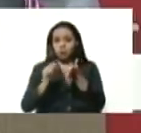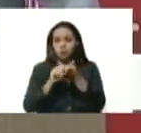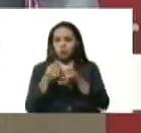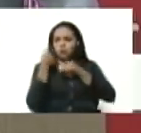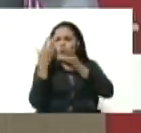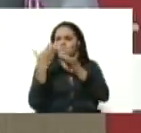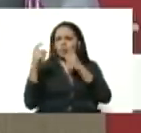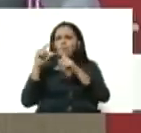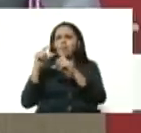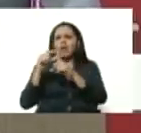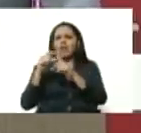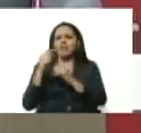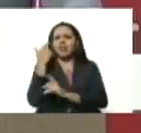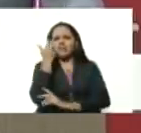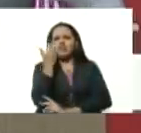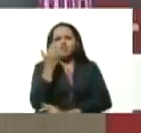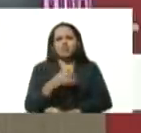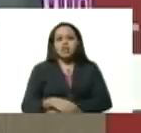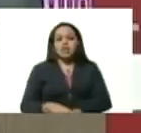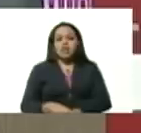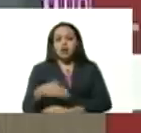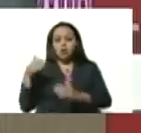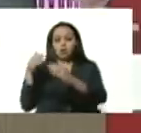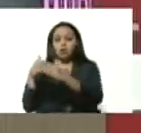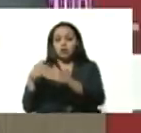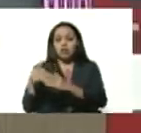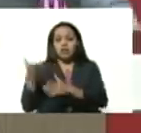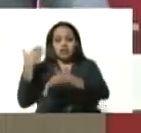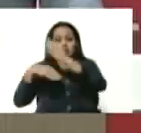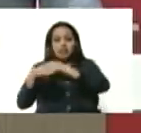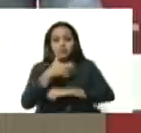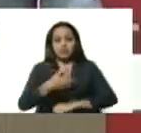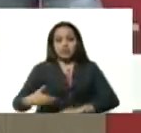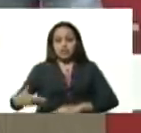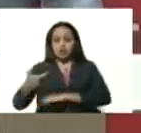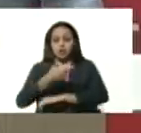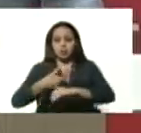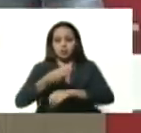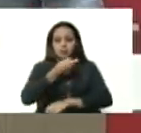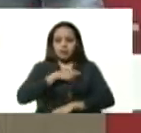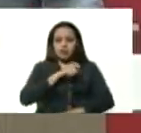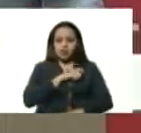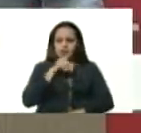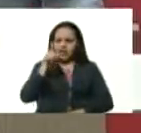contra de un expresidente del gobierno español en la residencia del embajador de España?